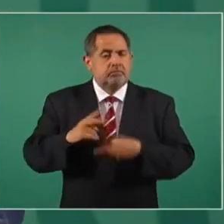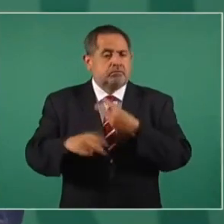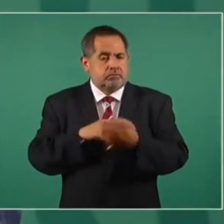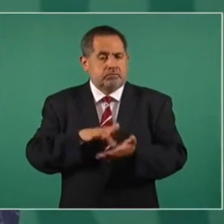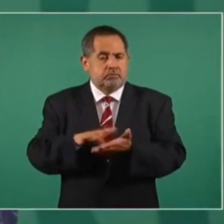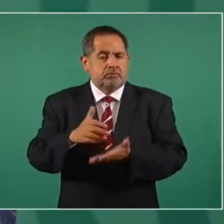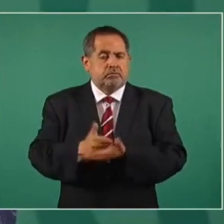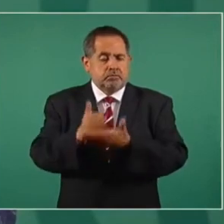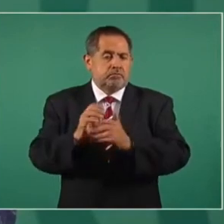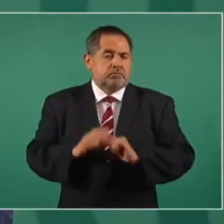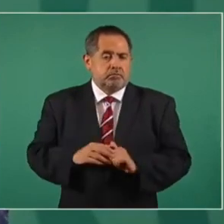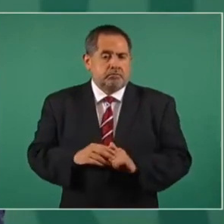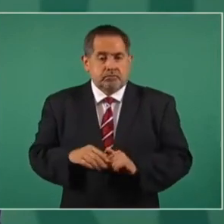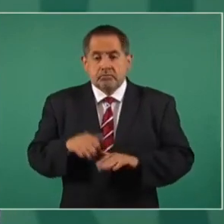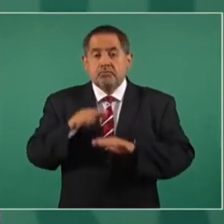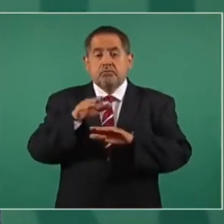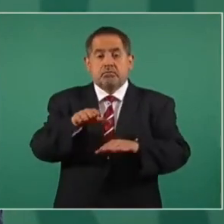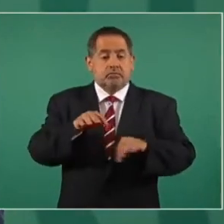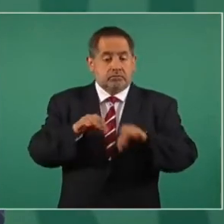En el caso de las nóminas,